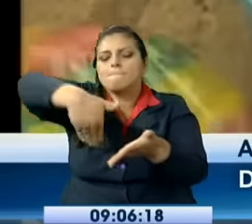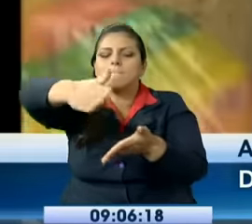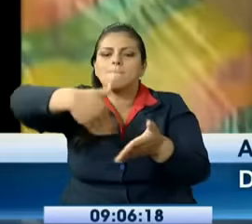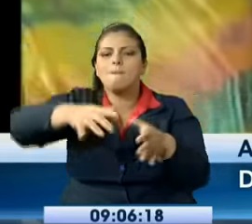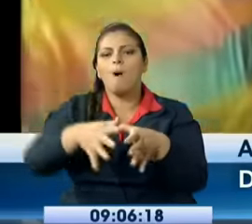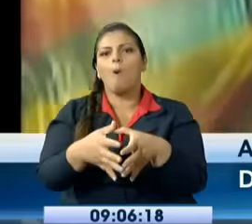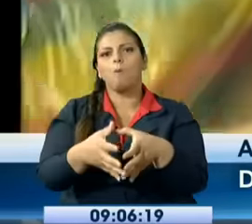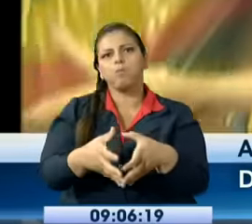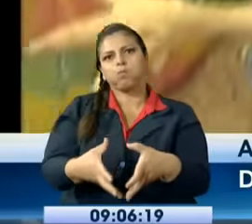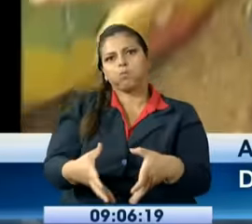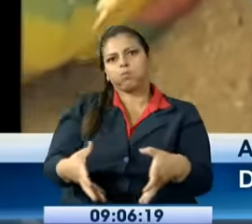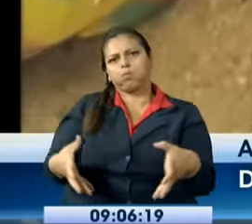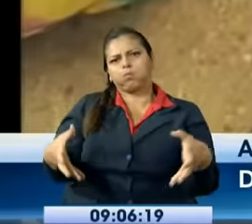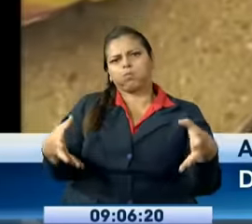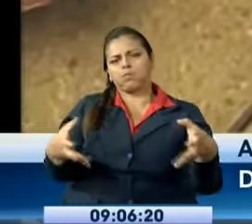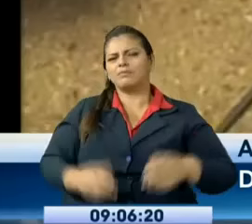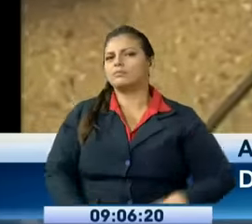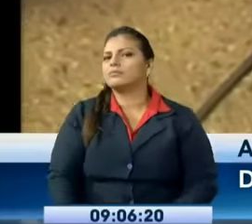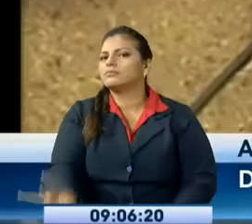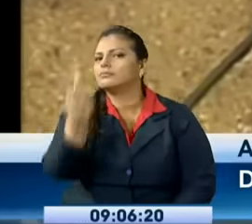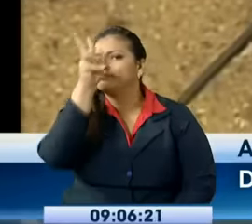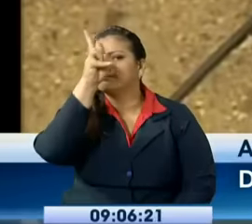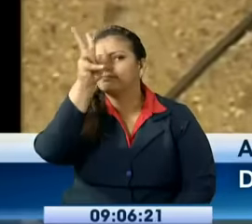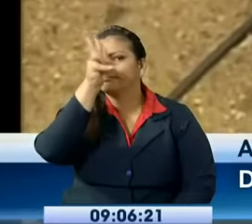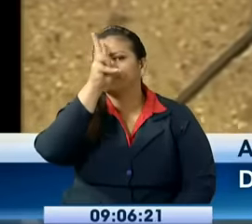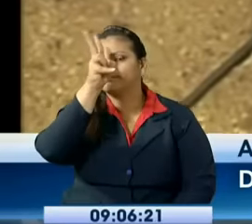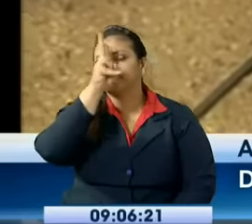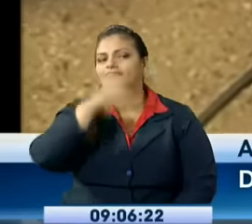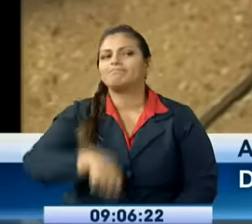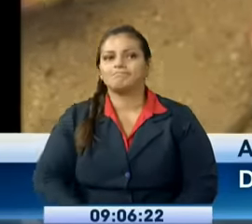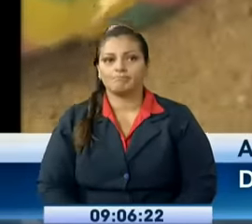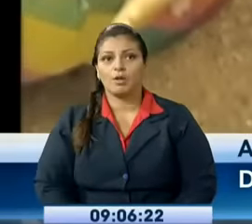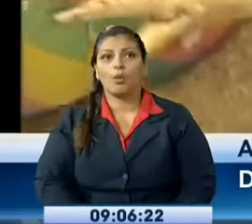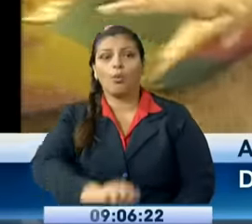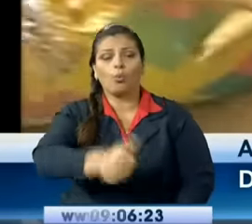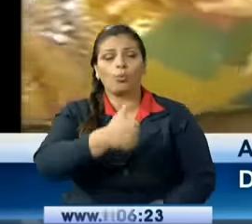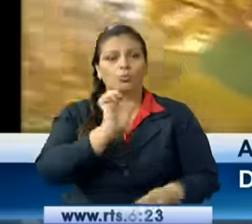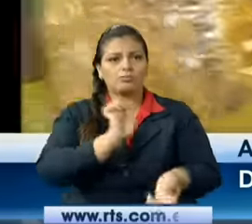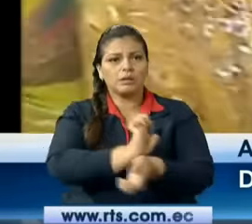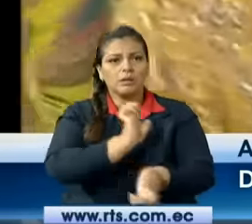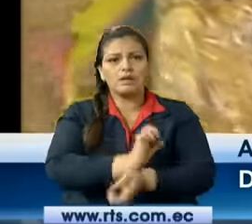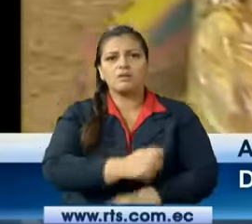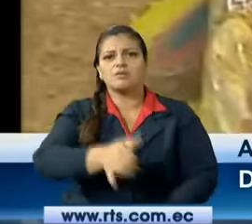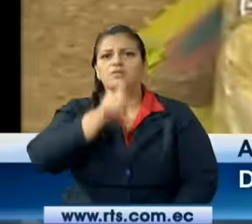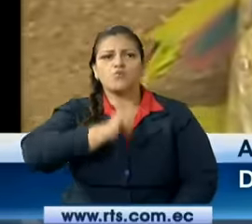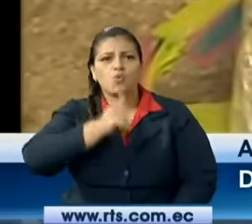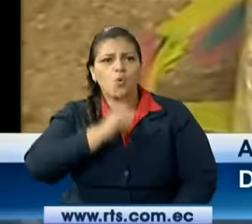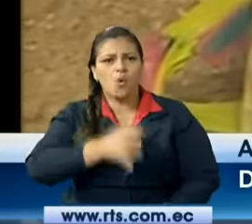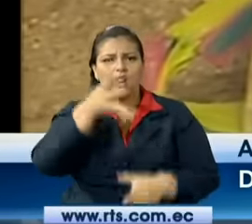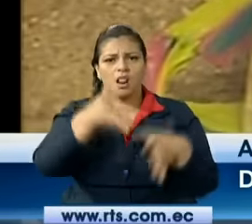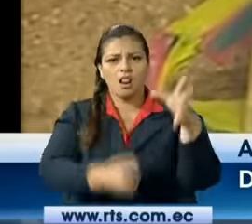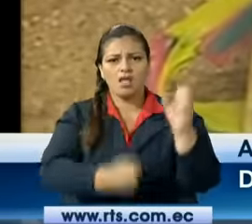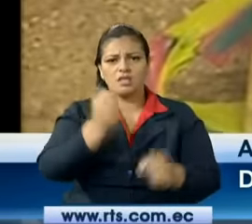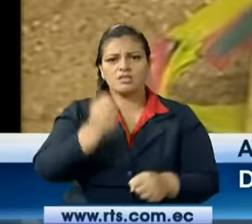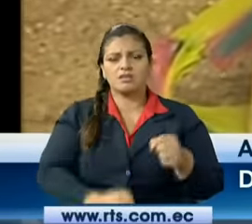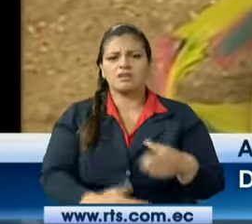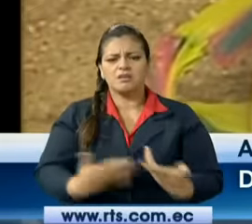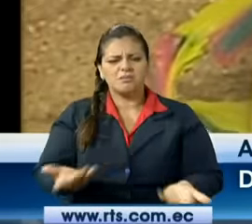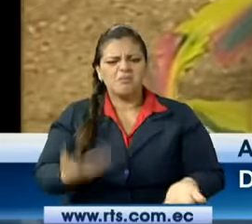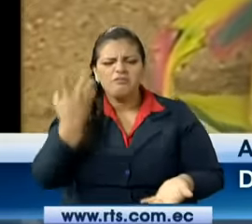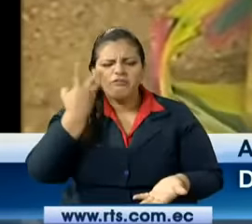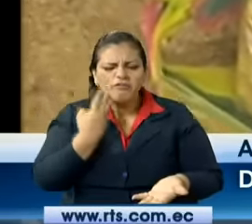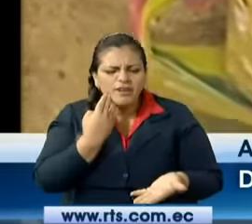Guayaquil, así, y sin fecha de elaboración, ni fecha de caducidad, ni nada. Parte de las novedades que se han encontrado aquí en el mercado Caraguay,